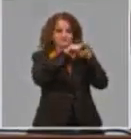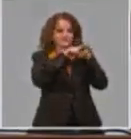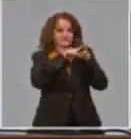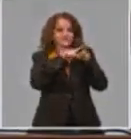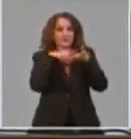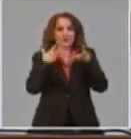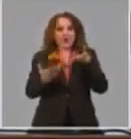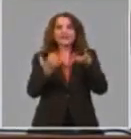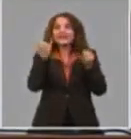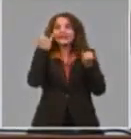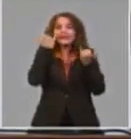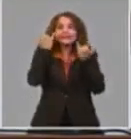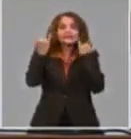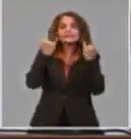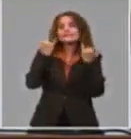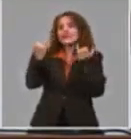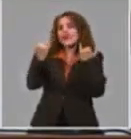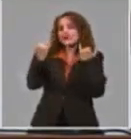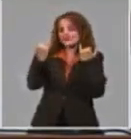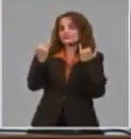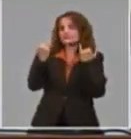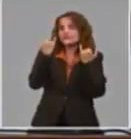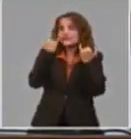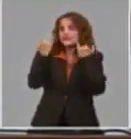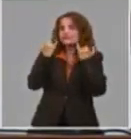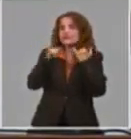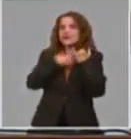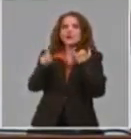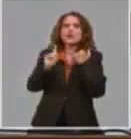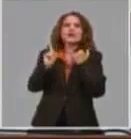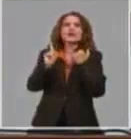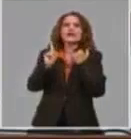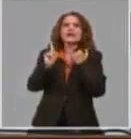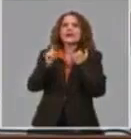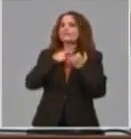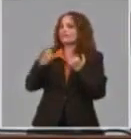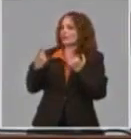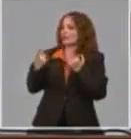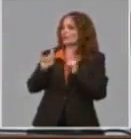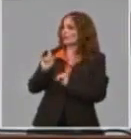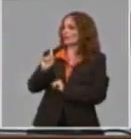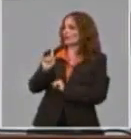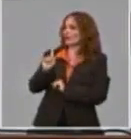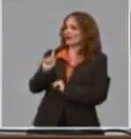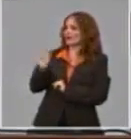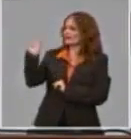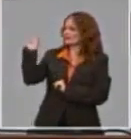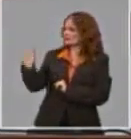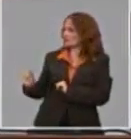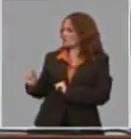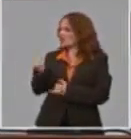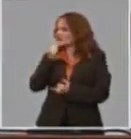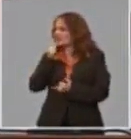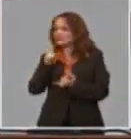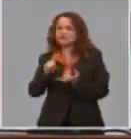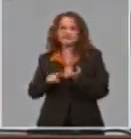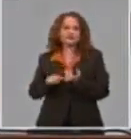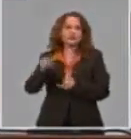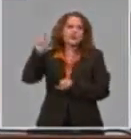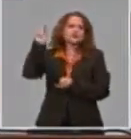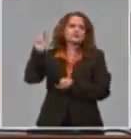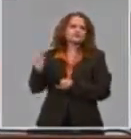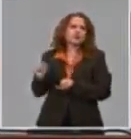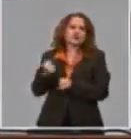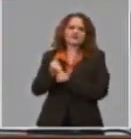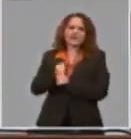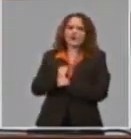no haya errores, lo que planteaba Marrero, aquí no estamos actuando contra la persona o el anciano o el